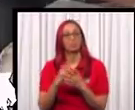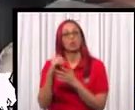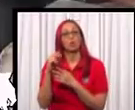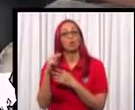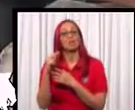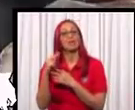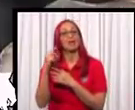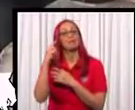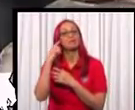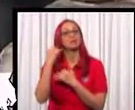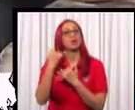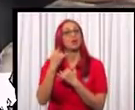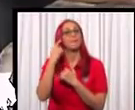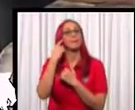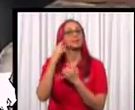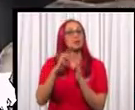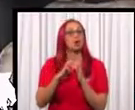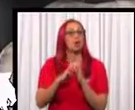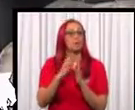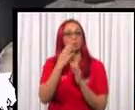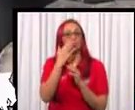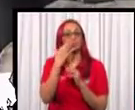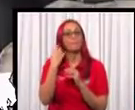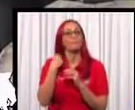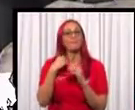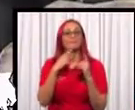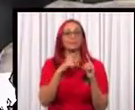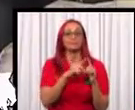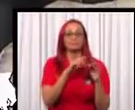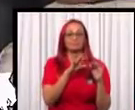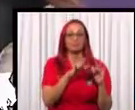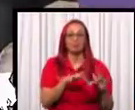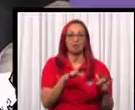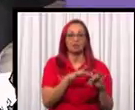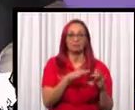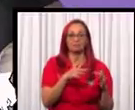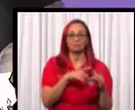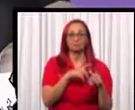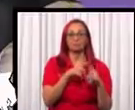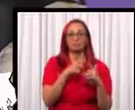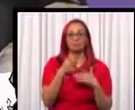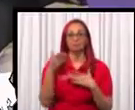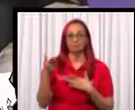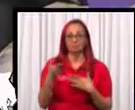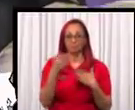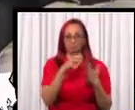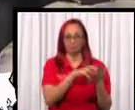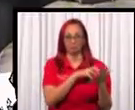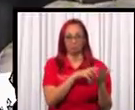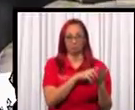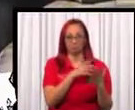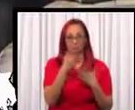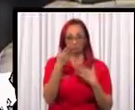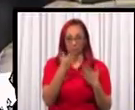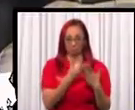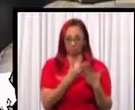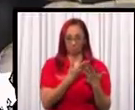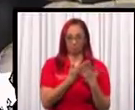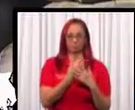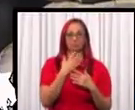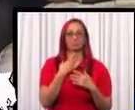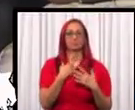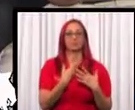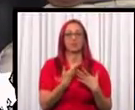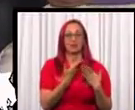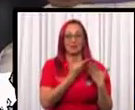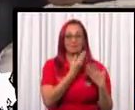un ejemplo, que a causa del desabastecimiento, pues importar arroz, pero al importar arroz,